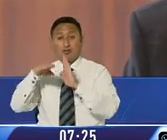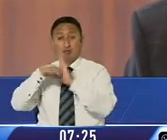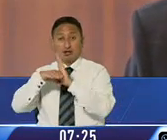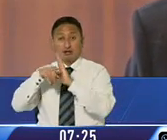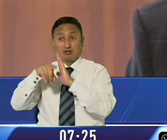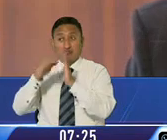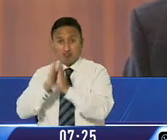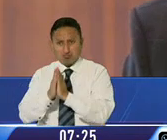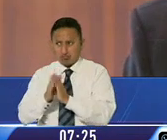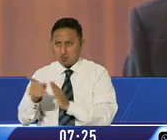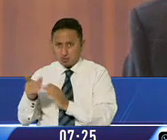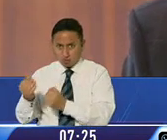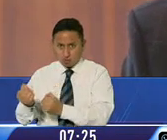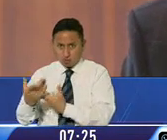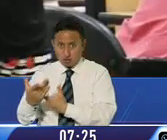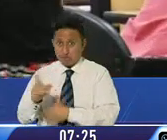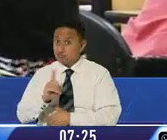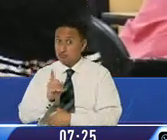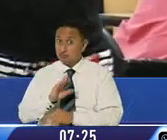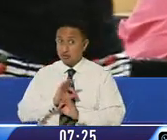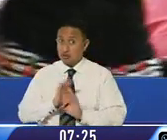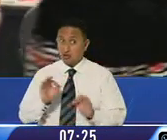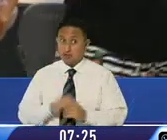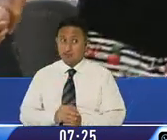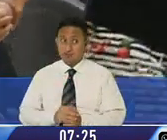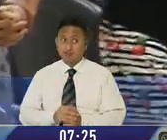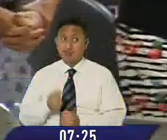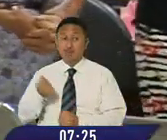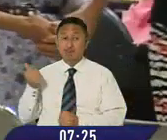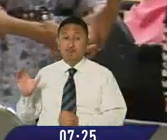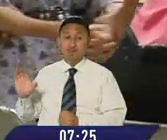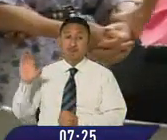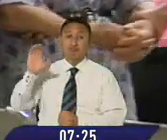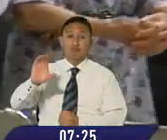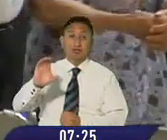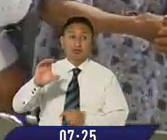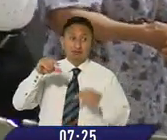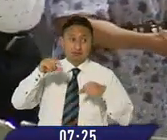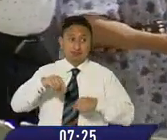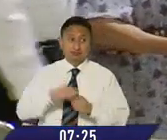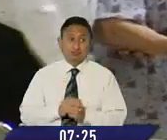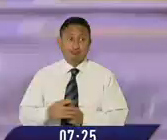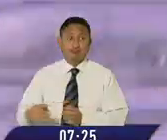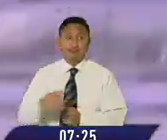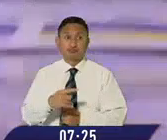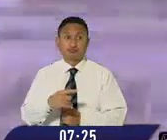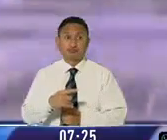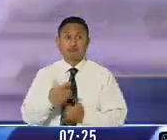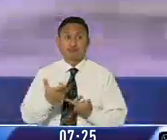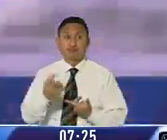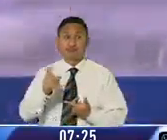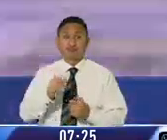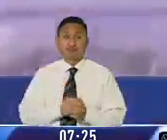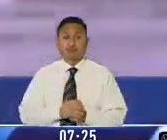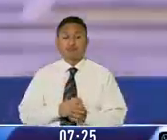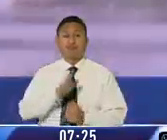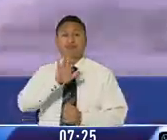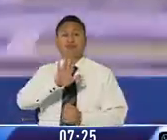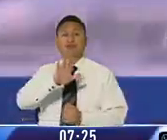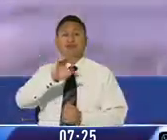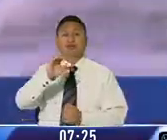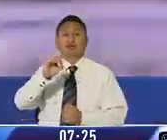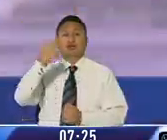pide información a través de las redes sociales. Entre capital e inversiones, la disponibilidad del organismo supera los